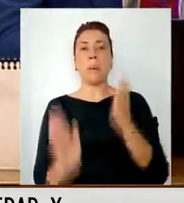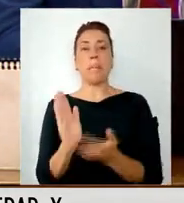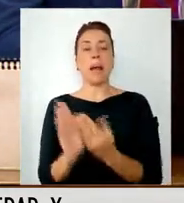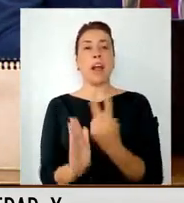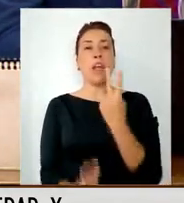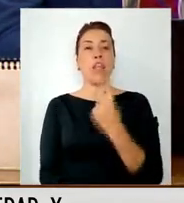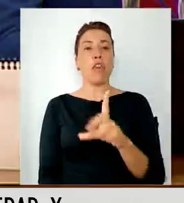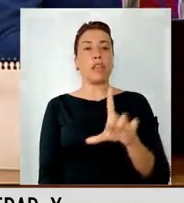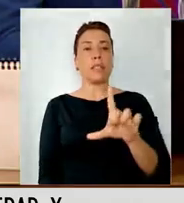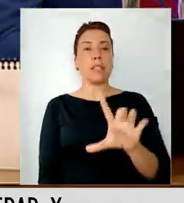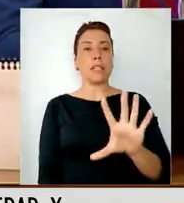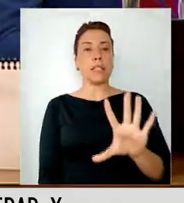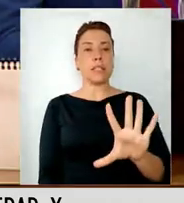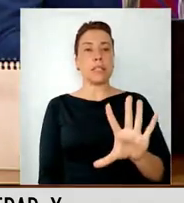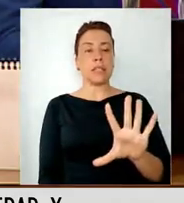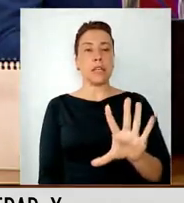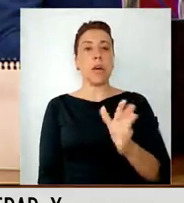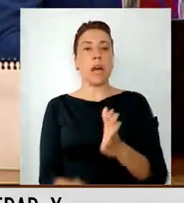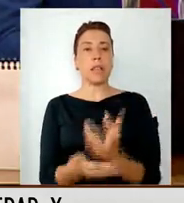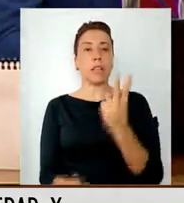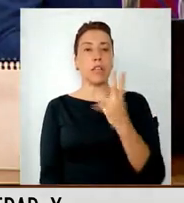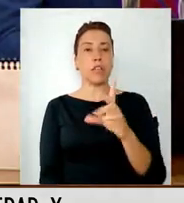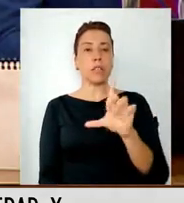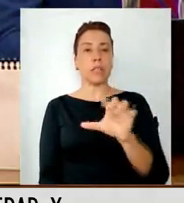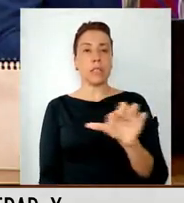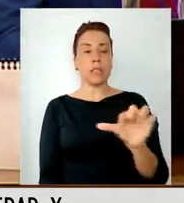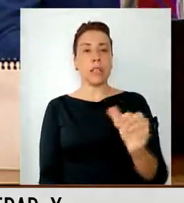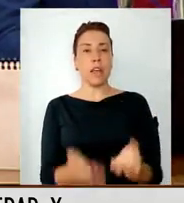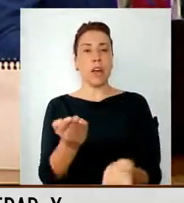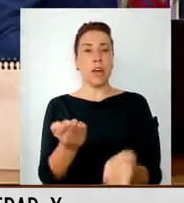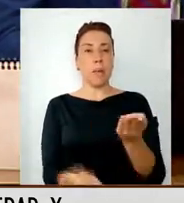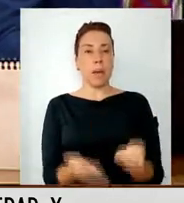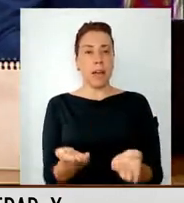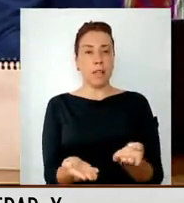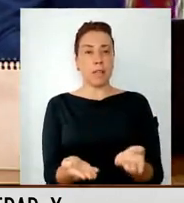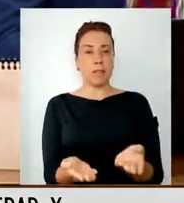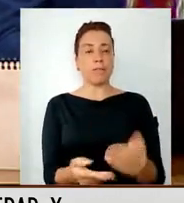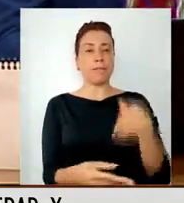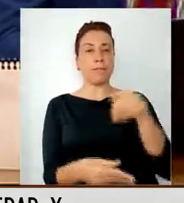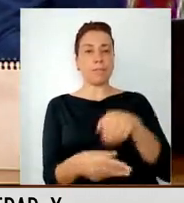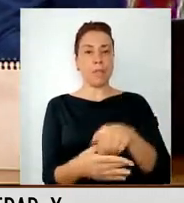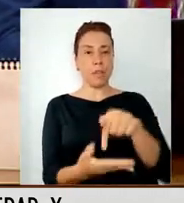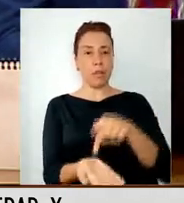a 276 del Comparado en votación